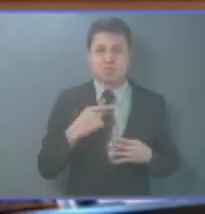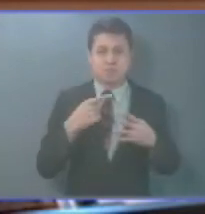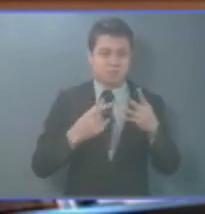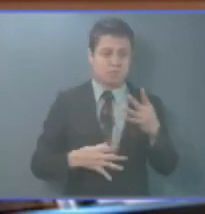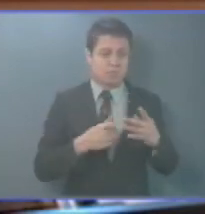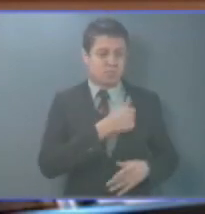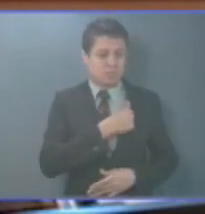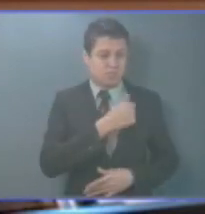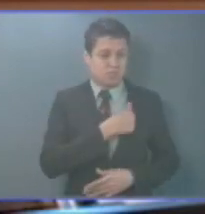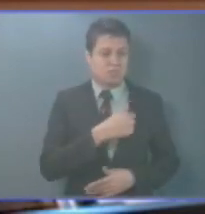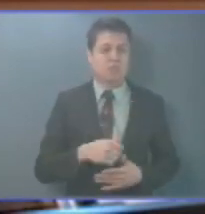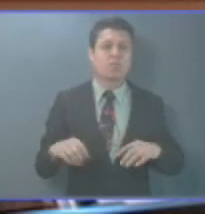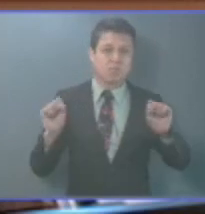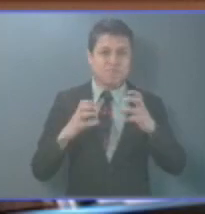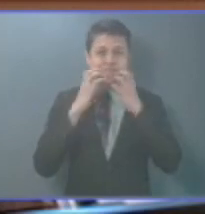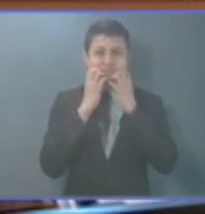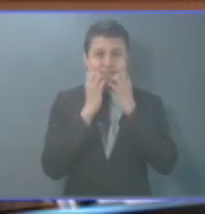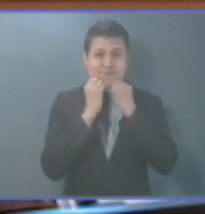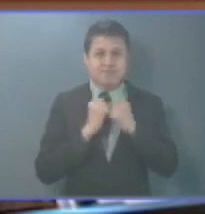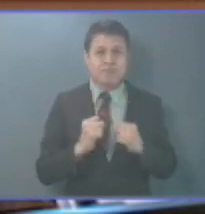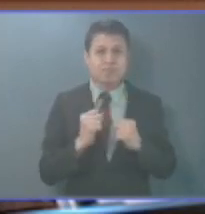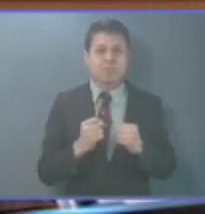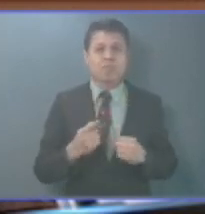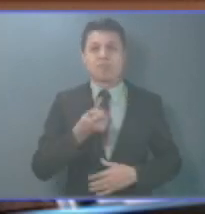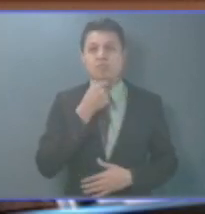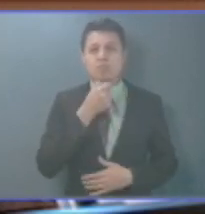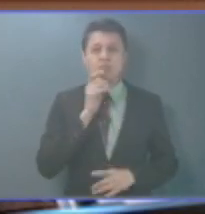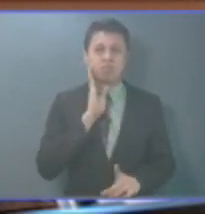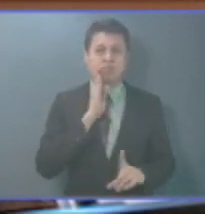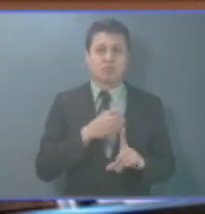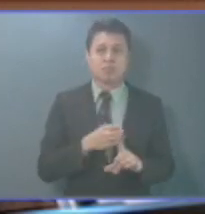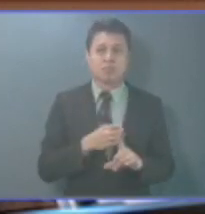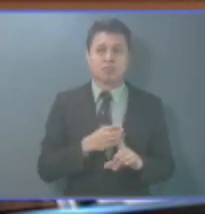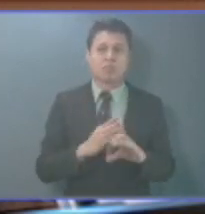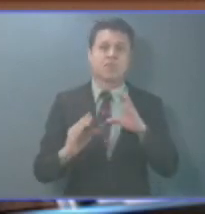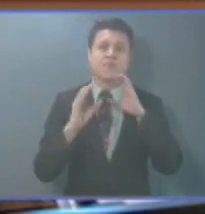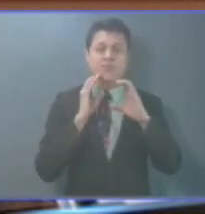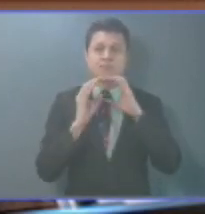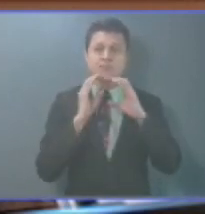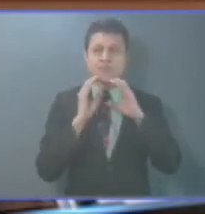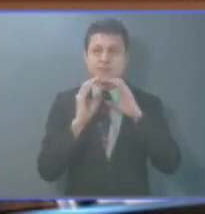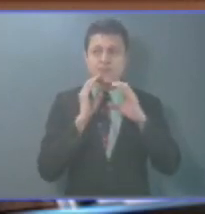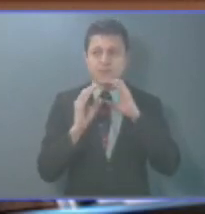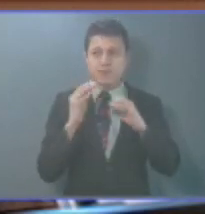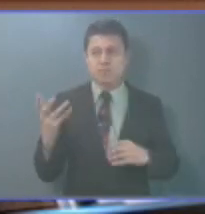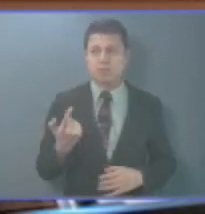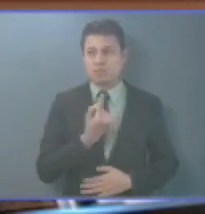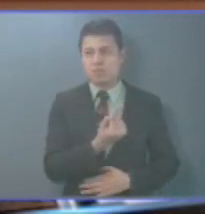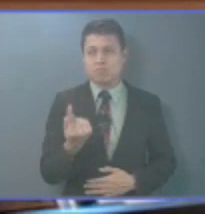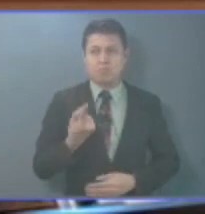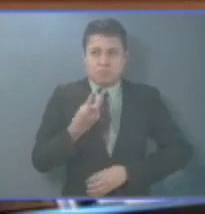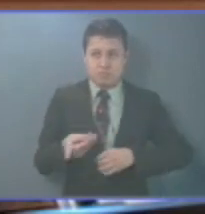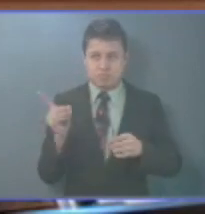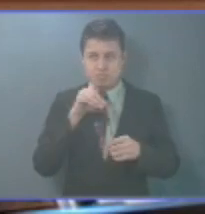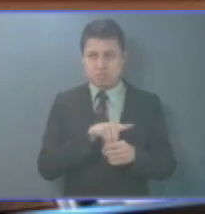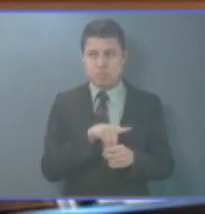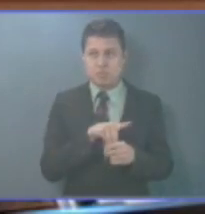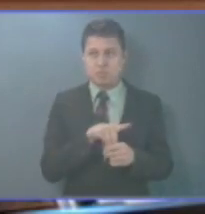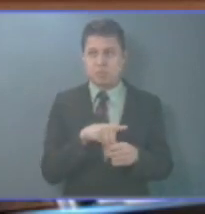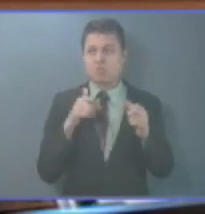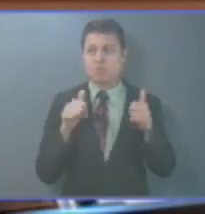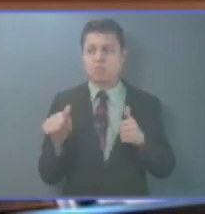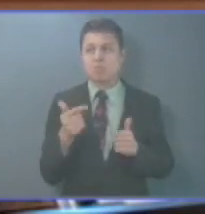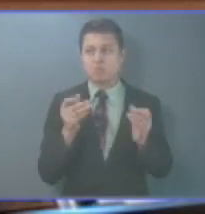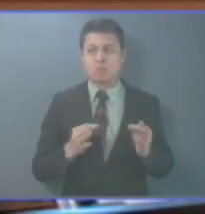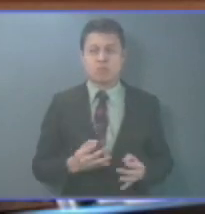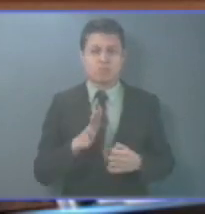autoridades competentes, garantizará el acceso a la información y a las comunicaciones de las personas con discapacidad en todos los